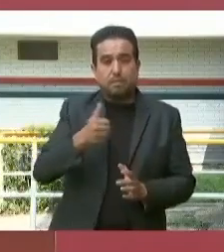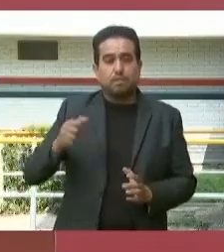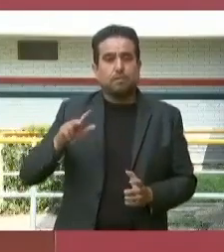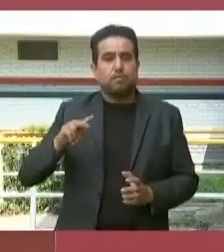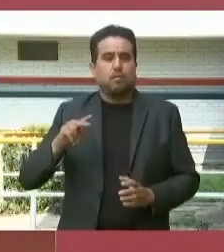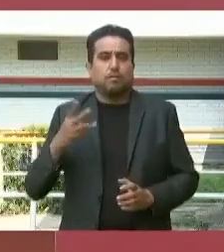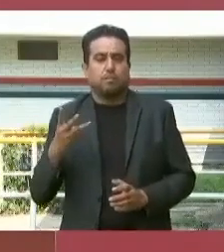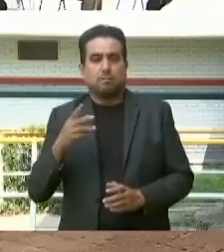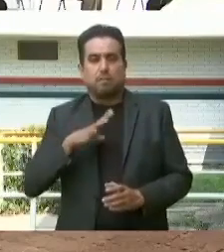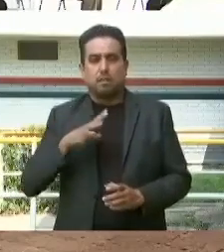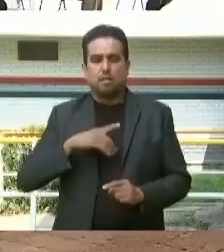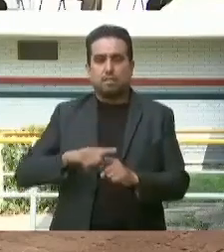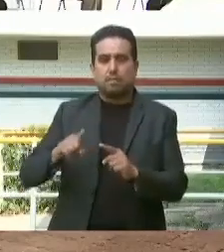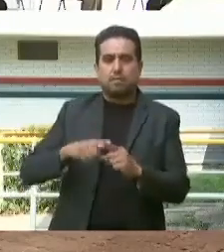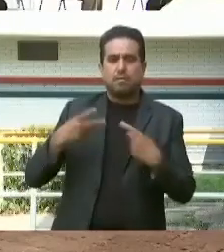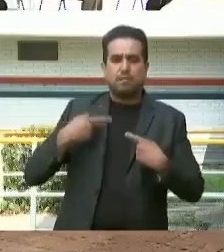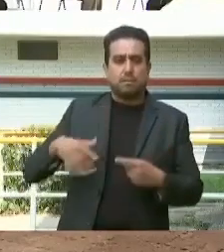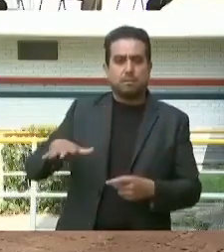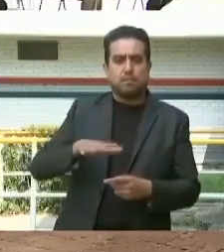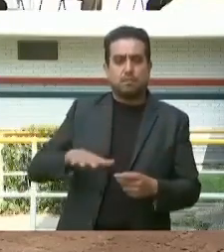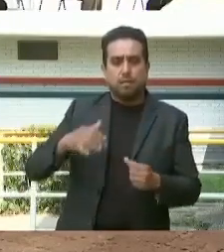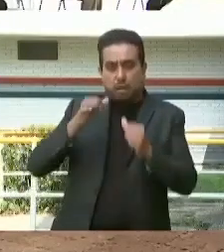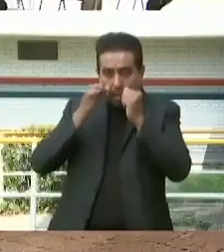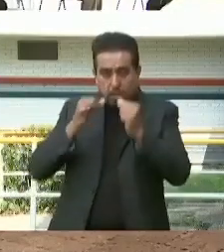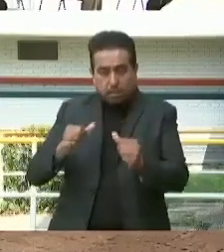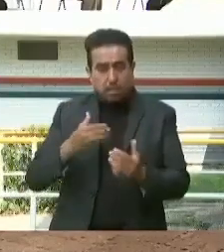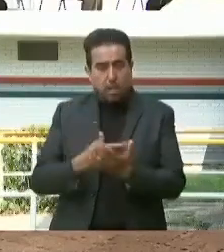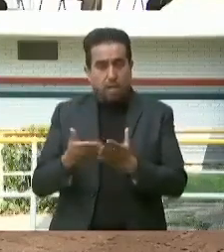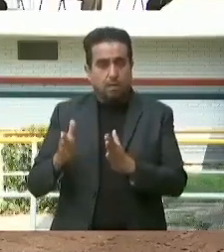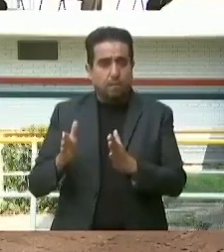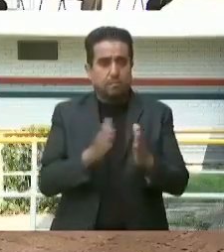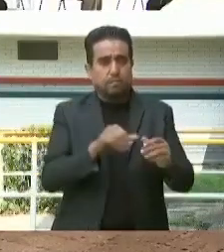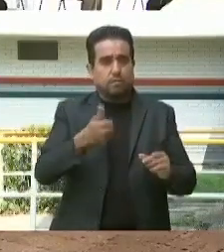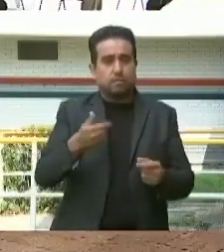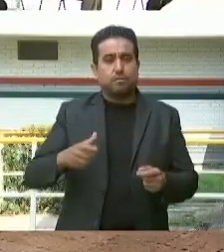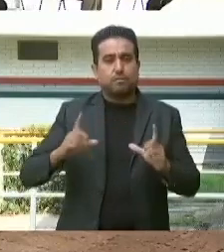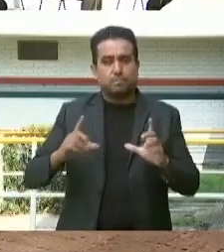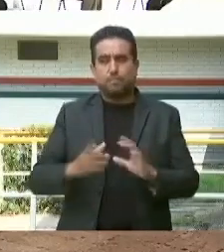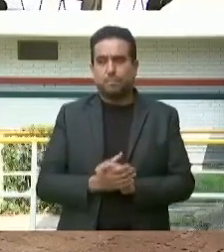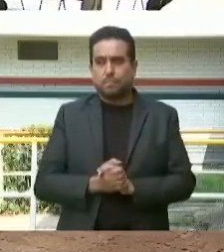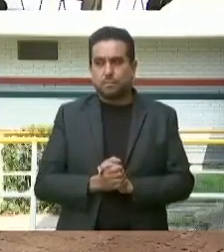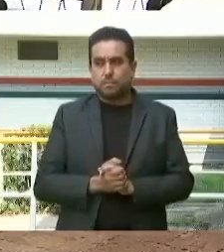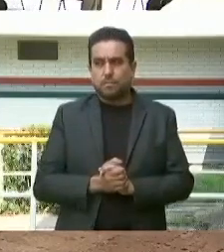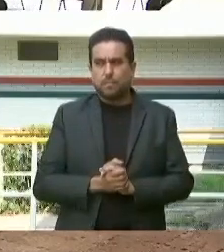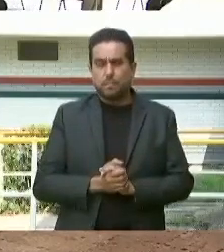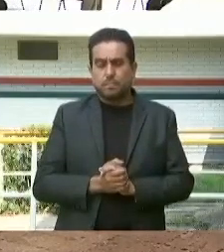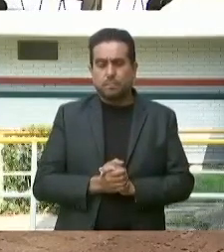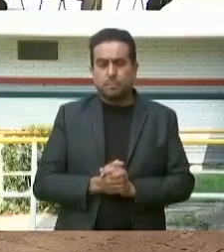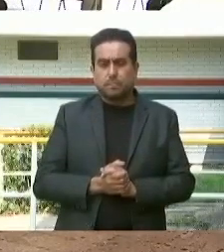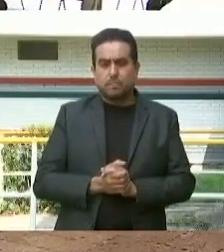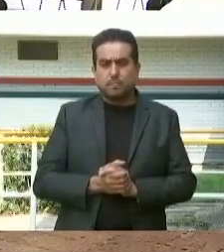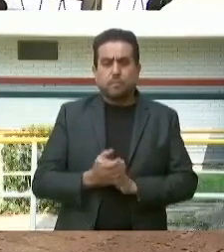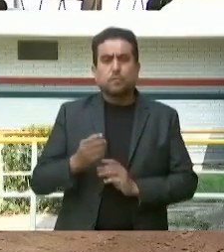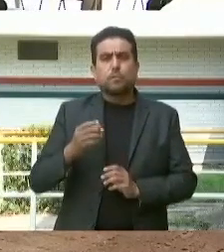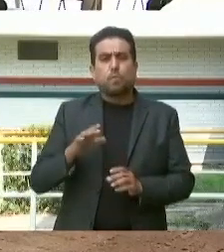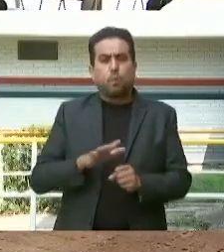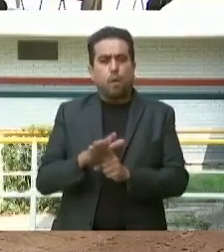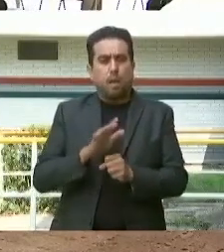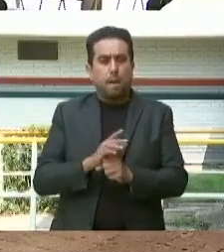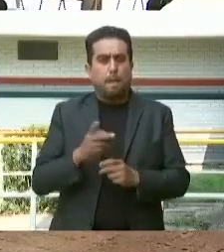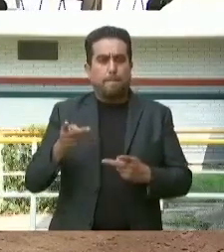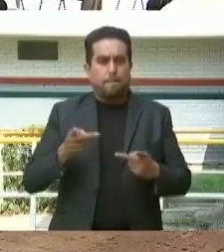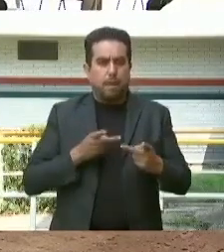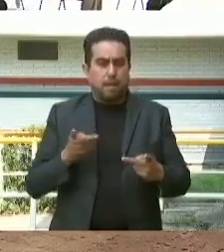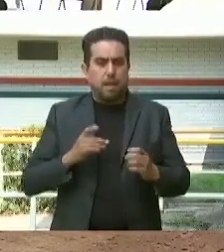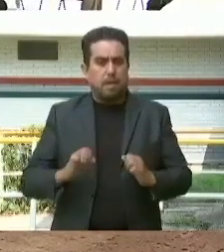personal servicios especializados y obras a terceros la siguiente la proyección del incremento de carga del plan emergente el sistema